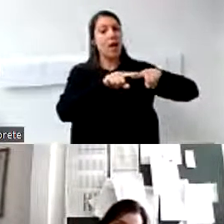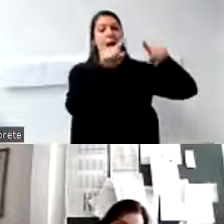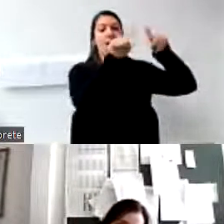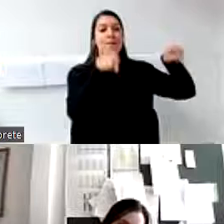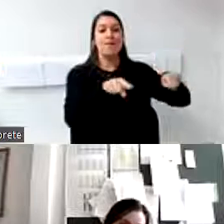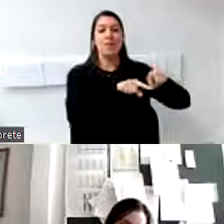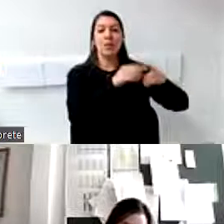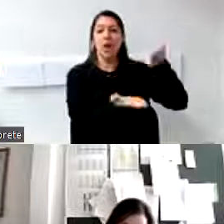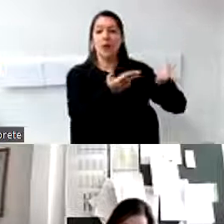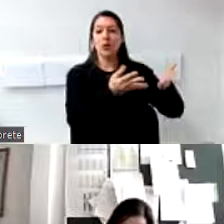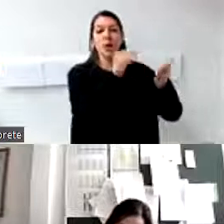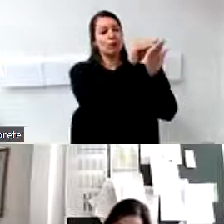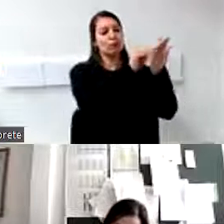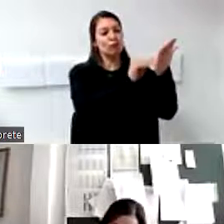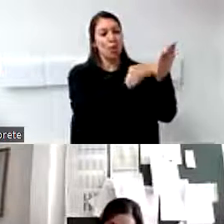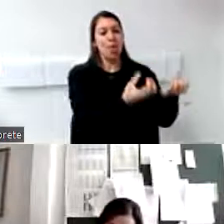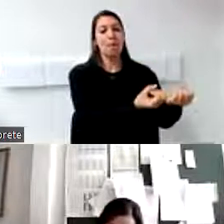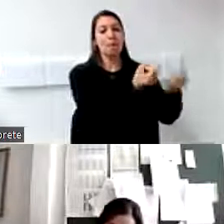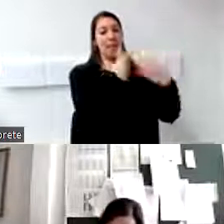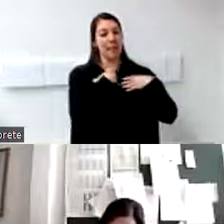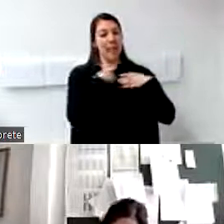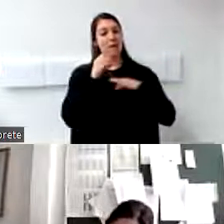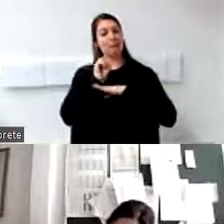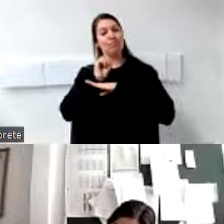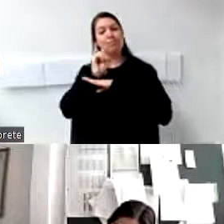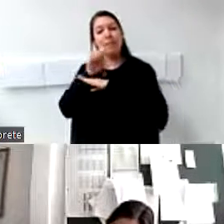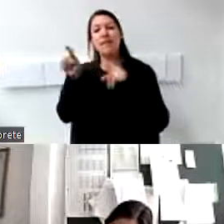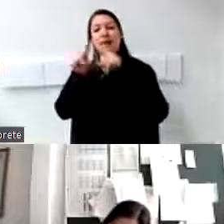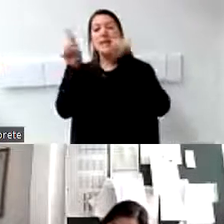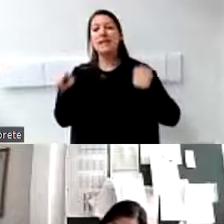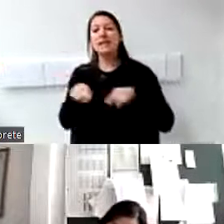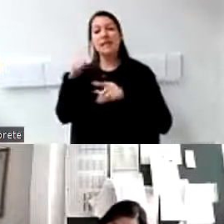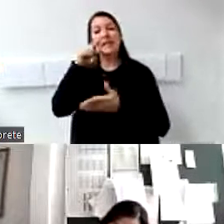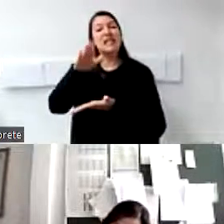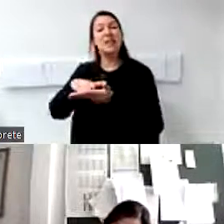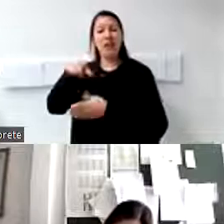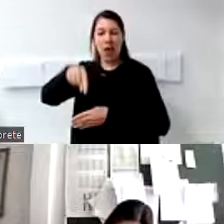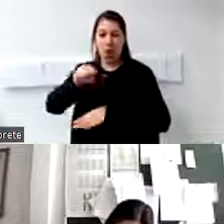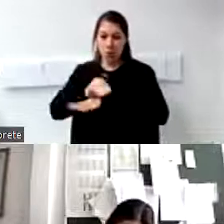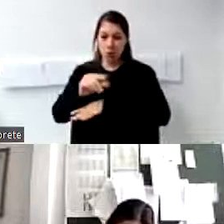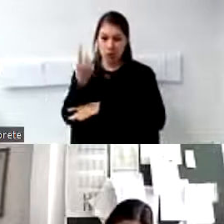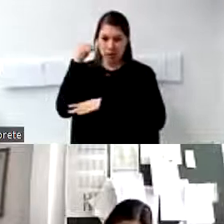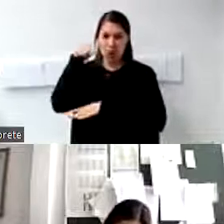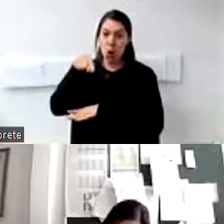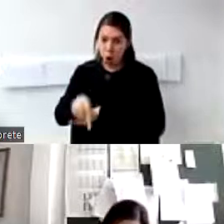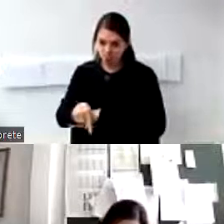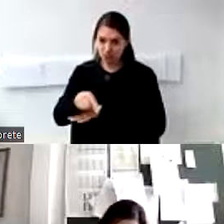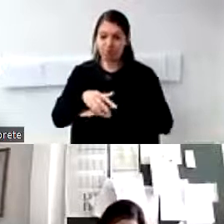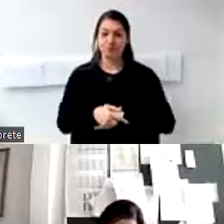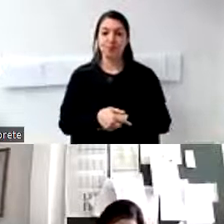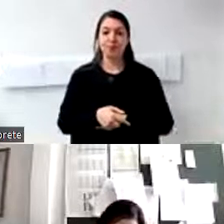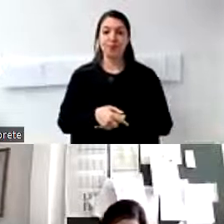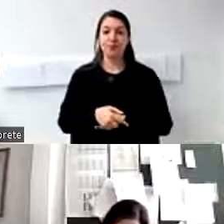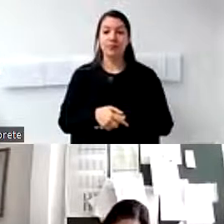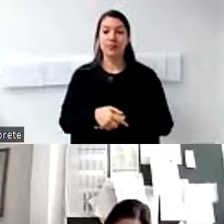las conexiones y la participación de la asistencia, va a ir en una segunda instancia.